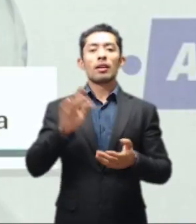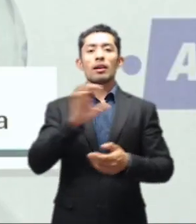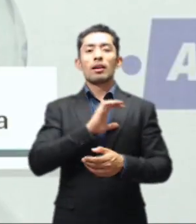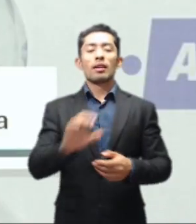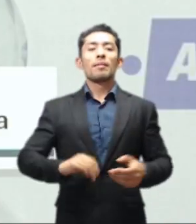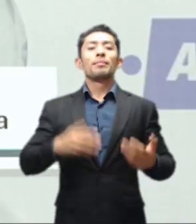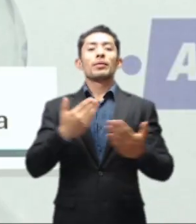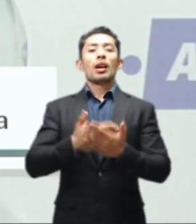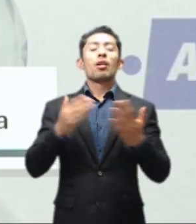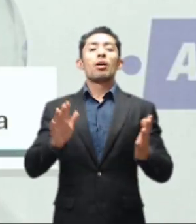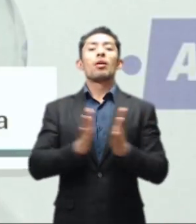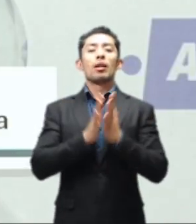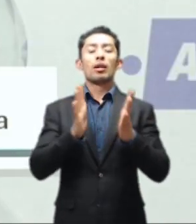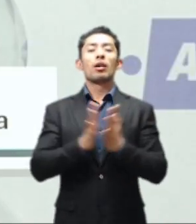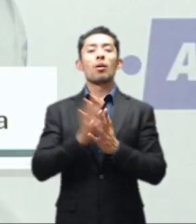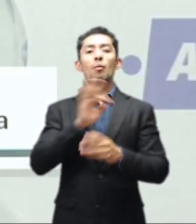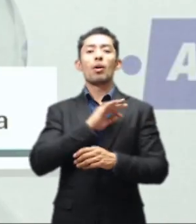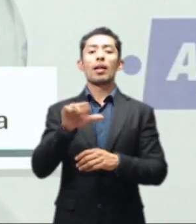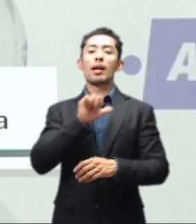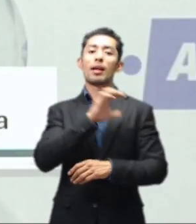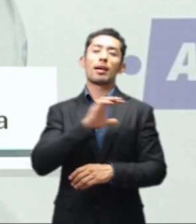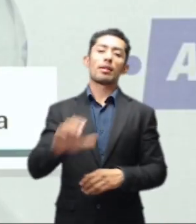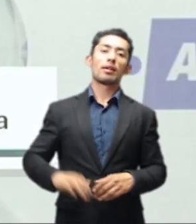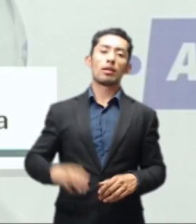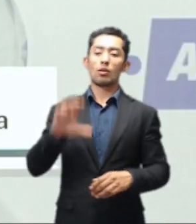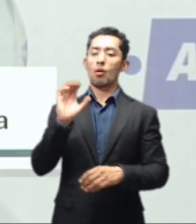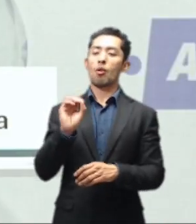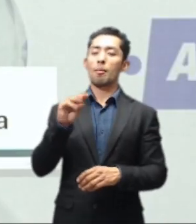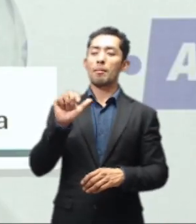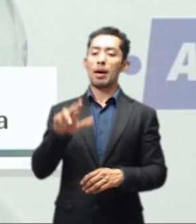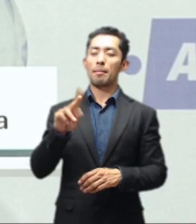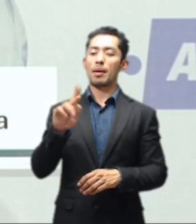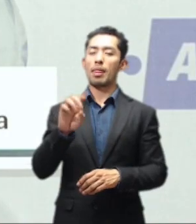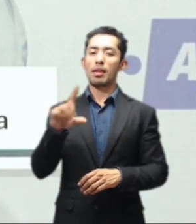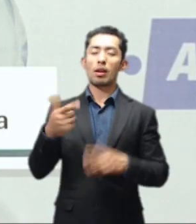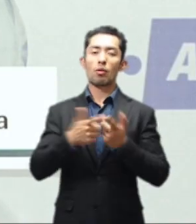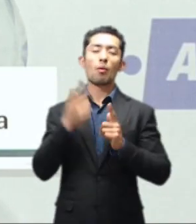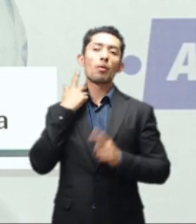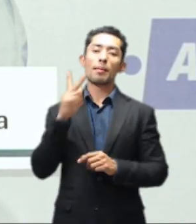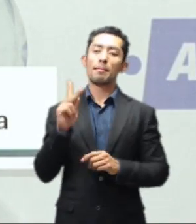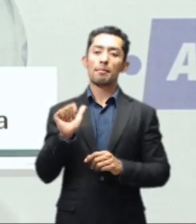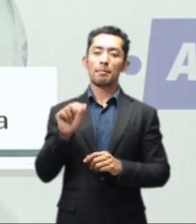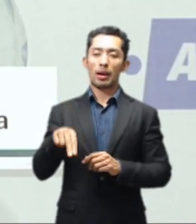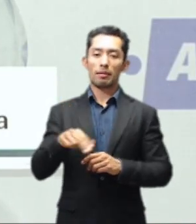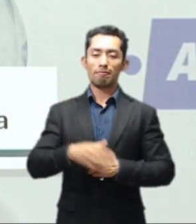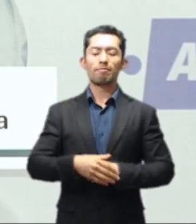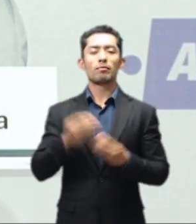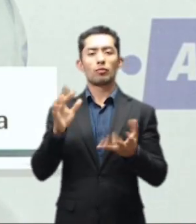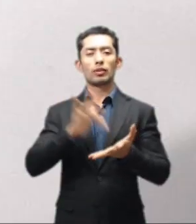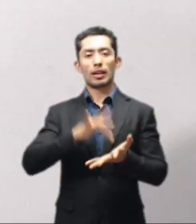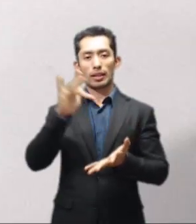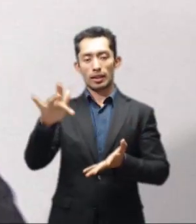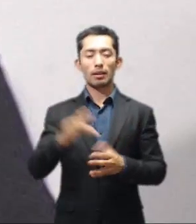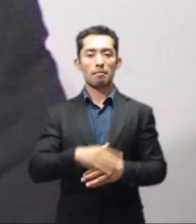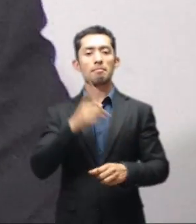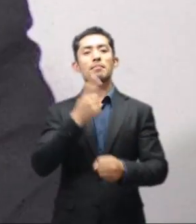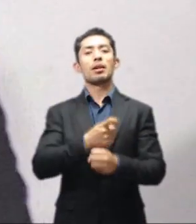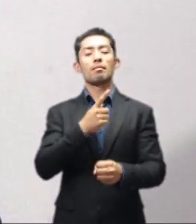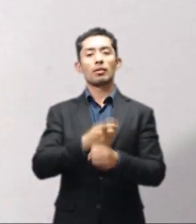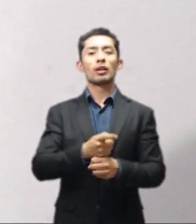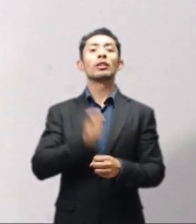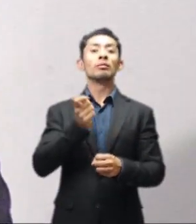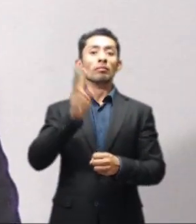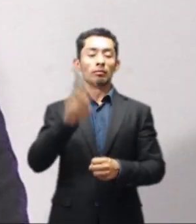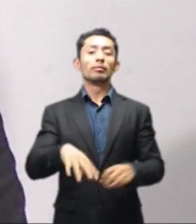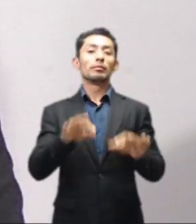candidato ahora le corresponde el turno al candidato Omar Padilla del partido Acción Nacional gracias Sí primeramente una parte